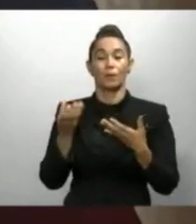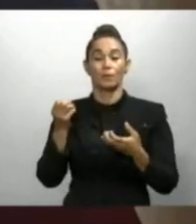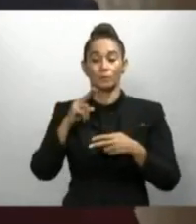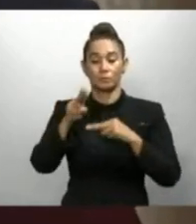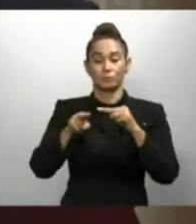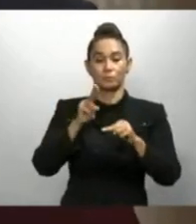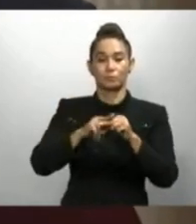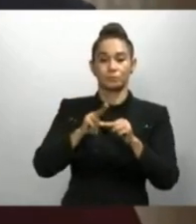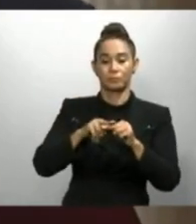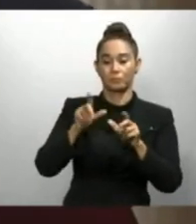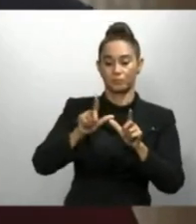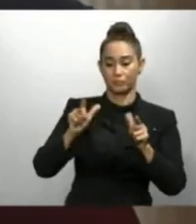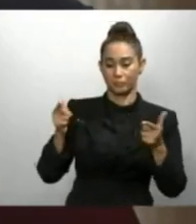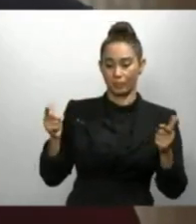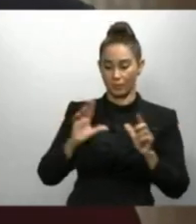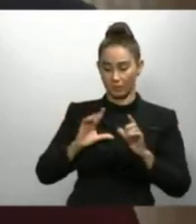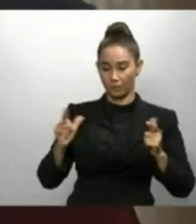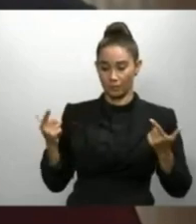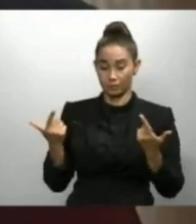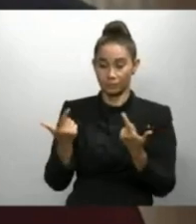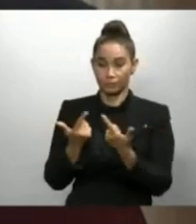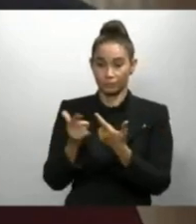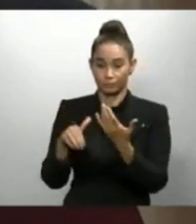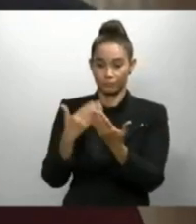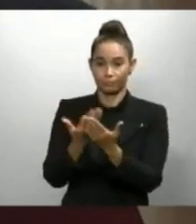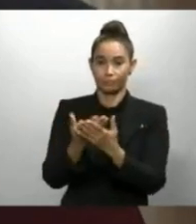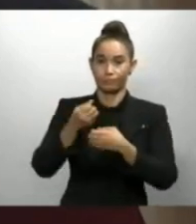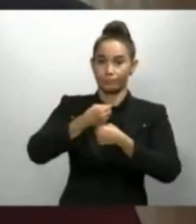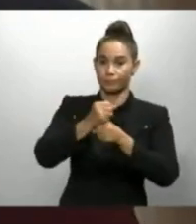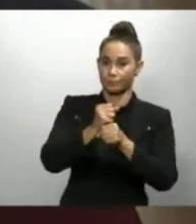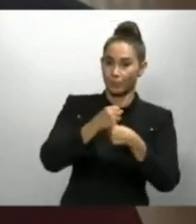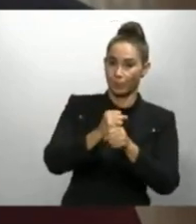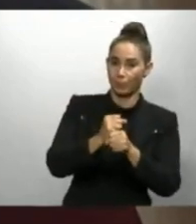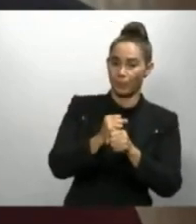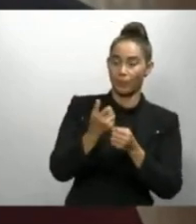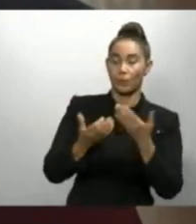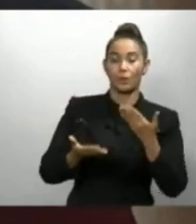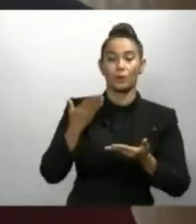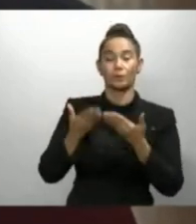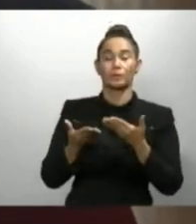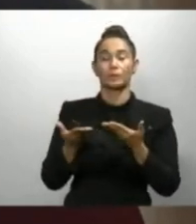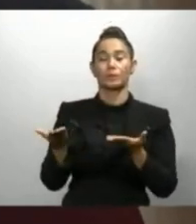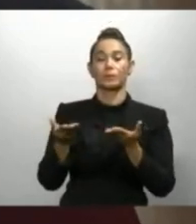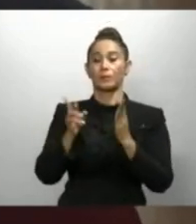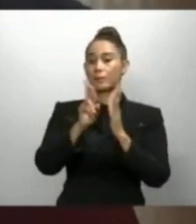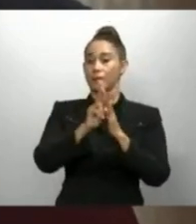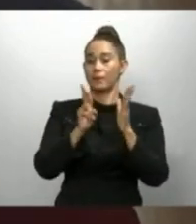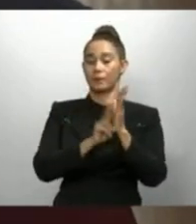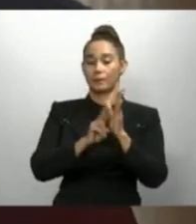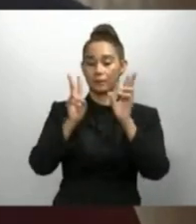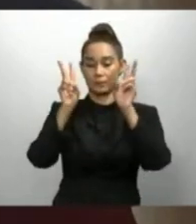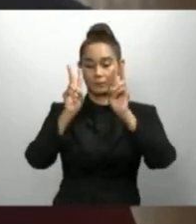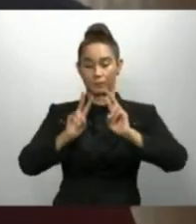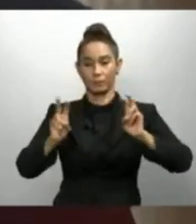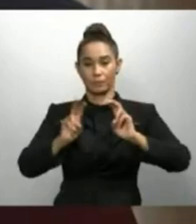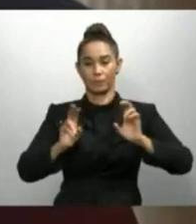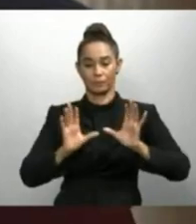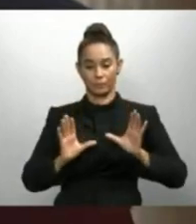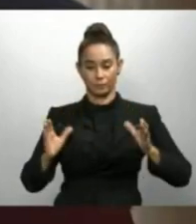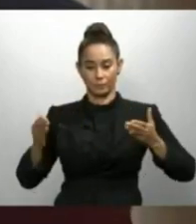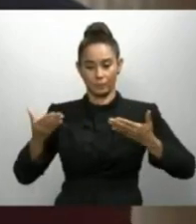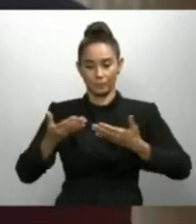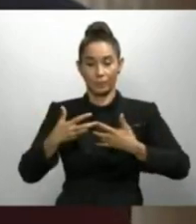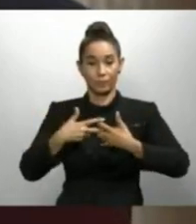a destino en la planta o terminal del importador o bajo alguna de las modalidades de régimen de depósito o